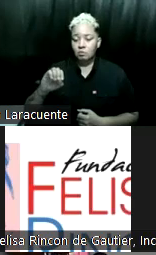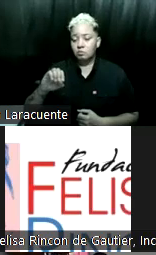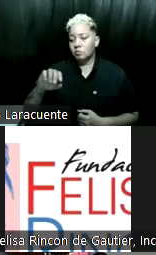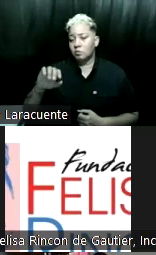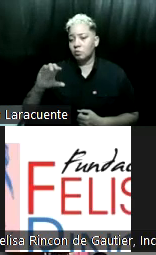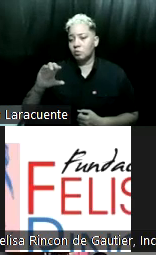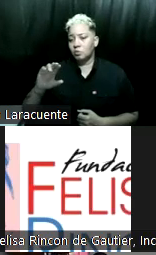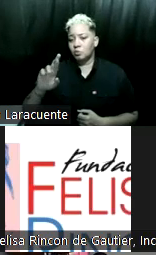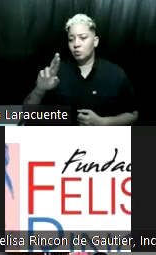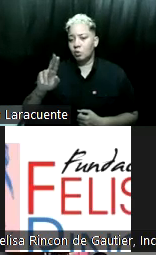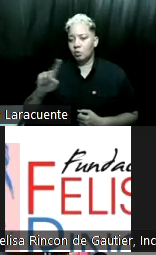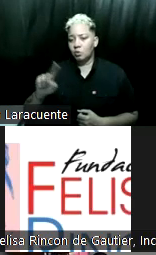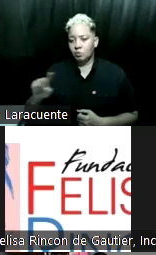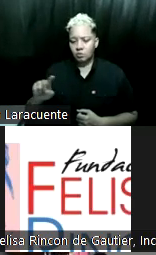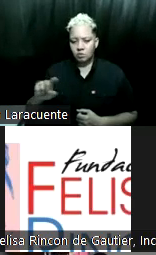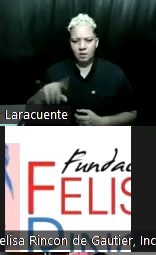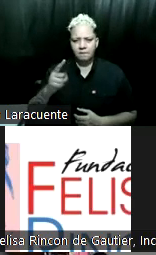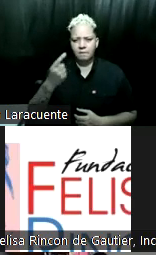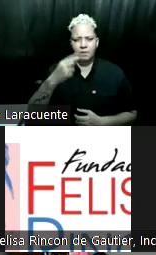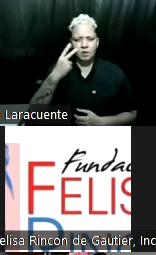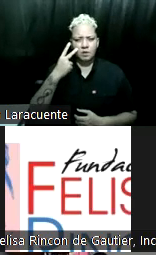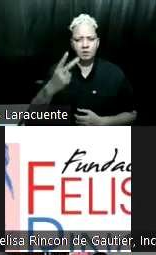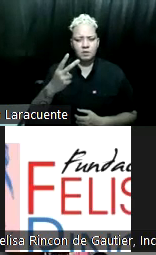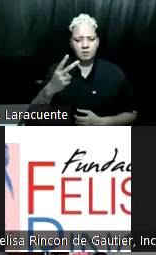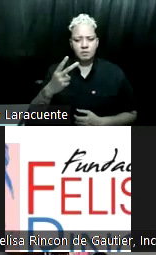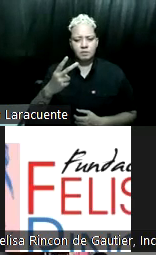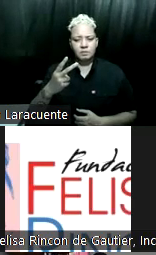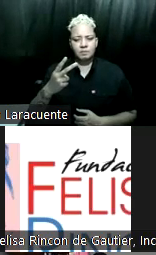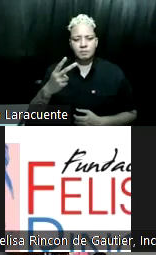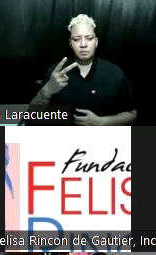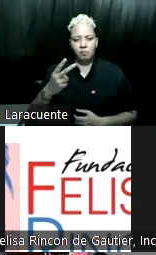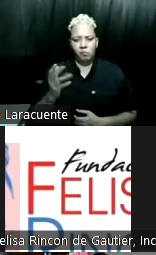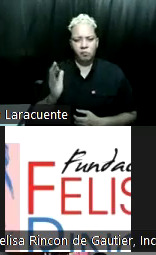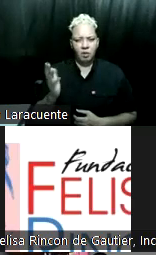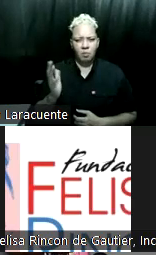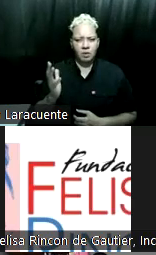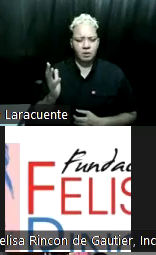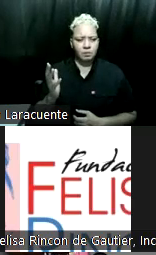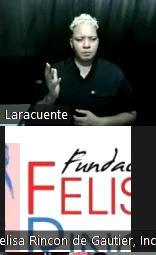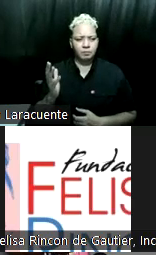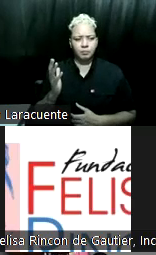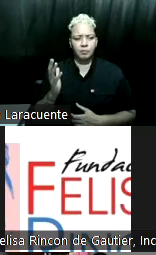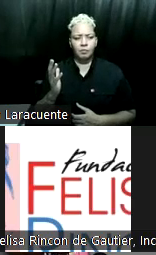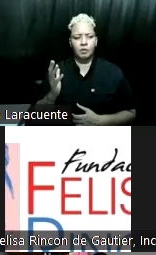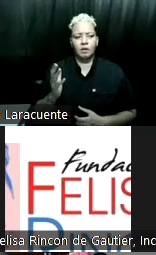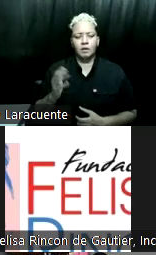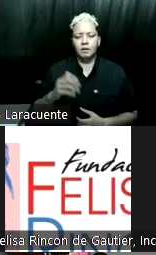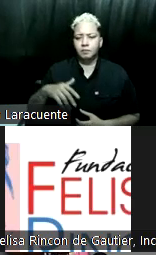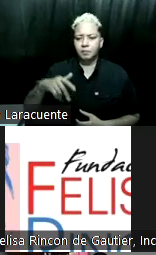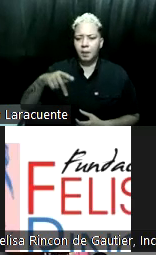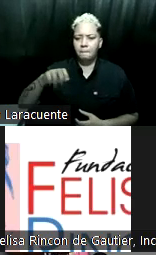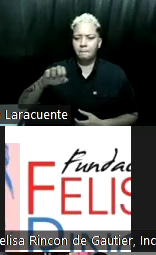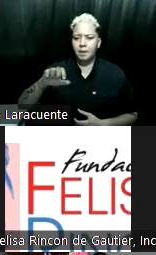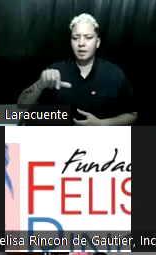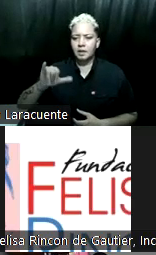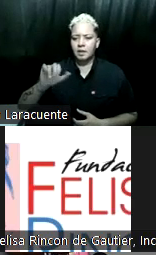recuerdo que la primera vez que lo vi fue en el parece que por alguna razón la Pepín Cestero de Bayamón